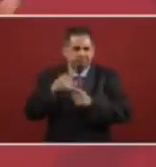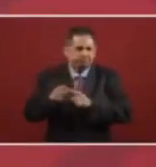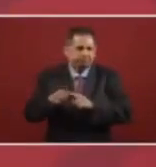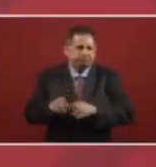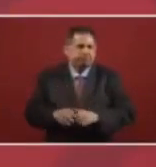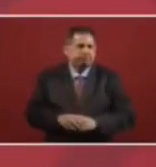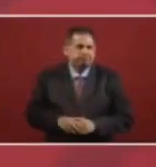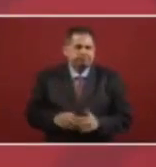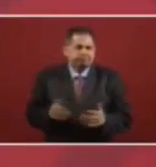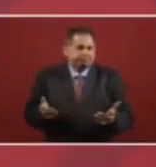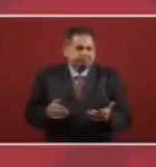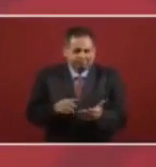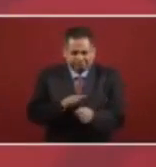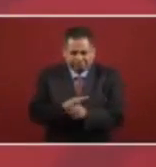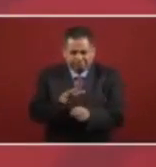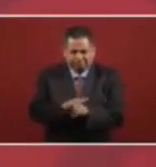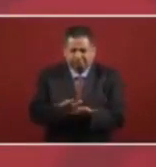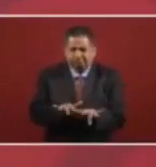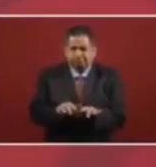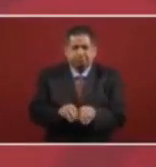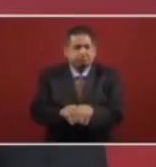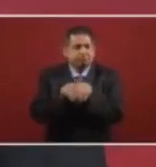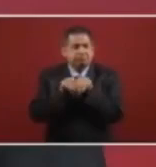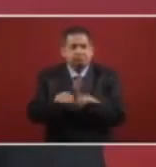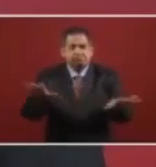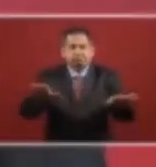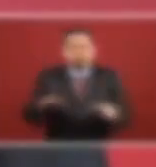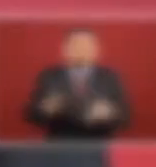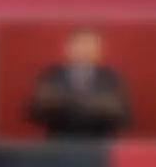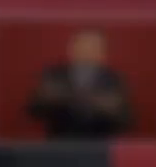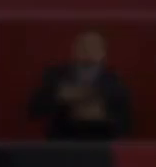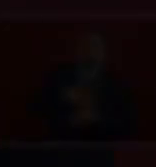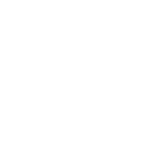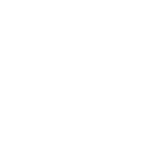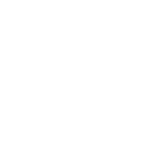Qué más le puedo pedir a la vida